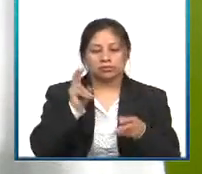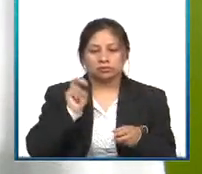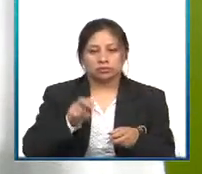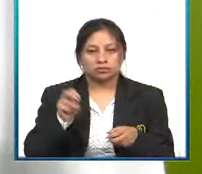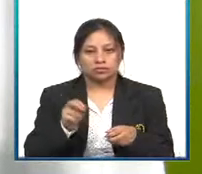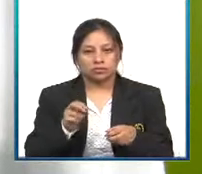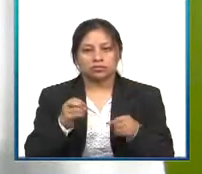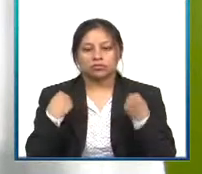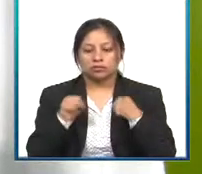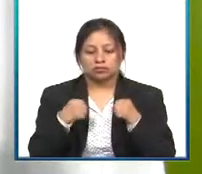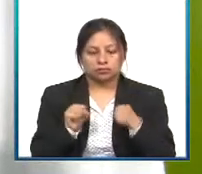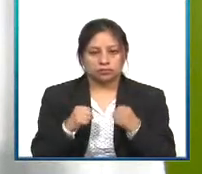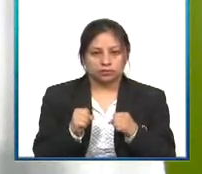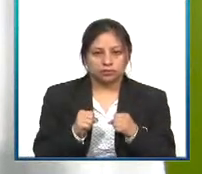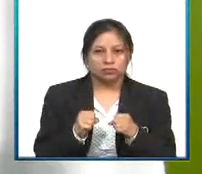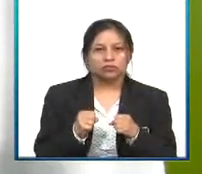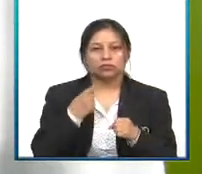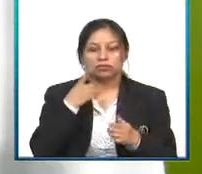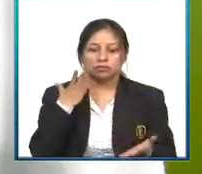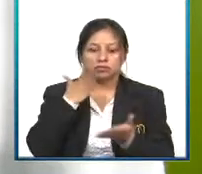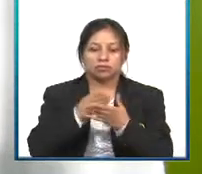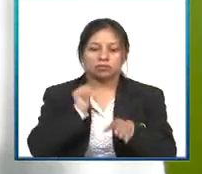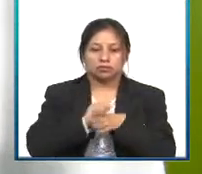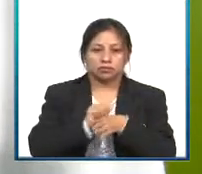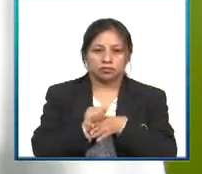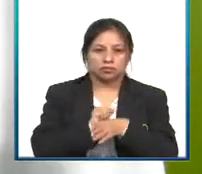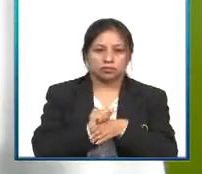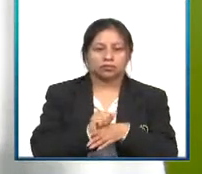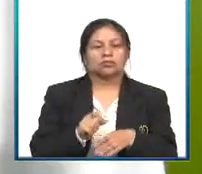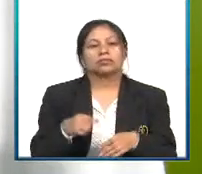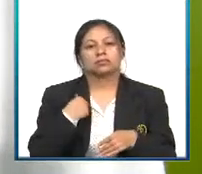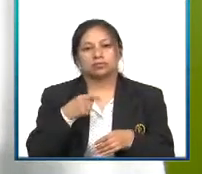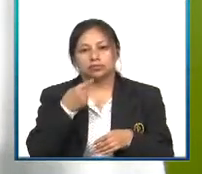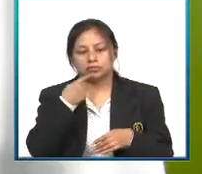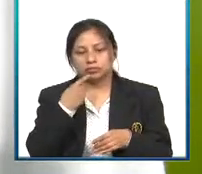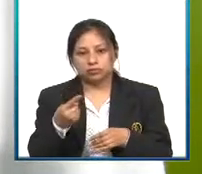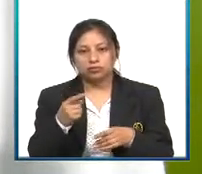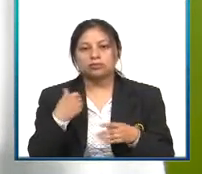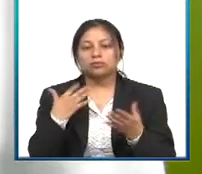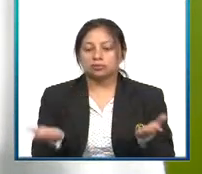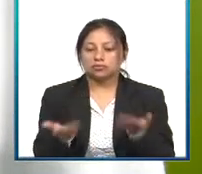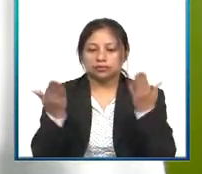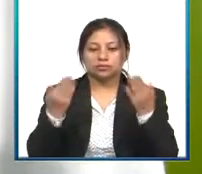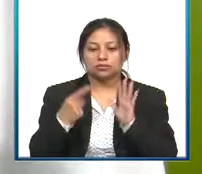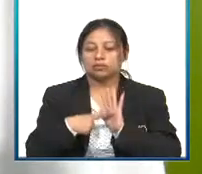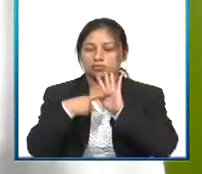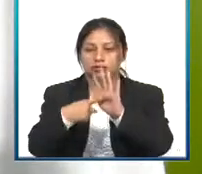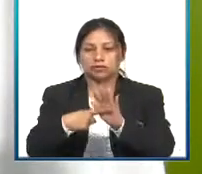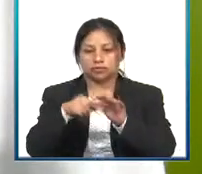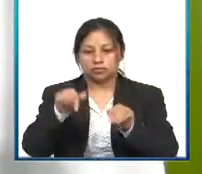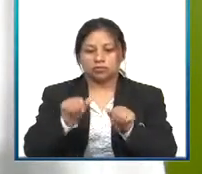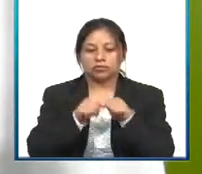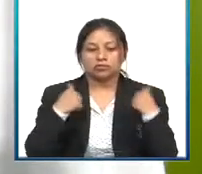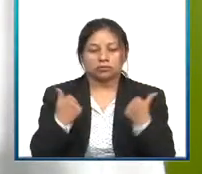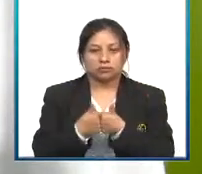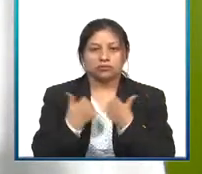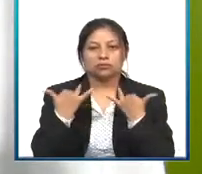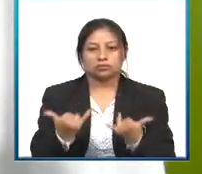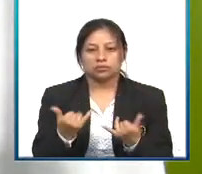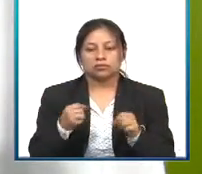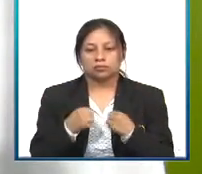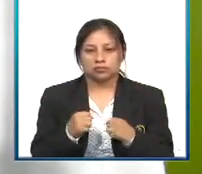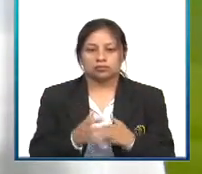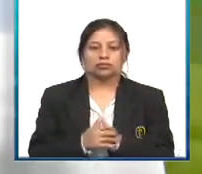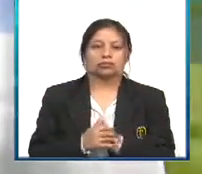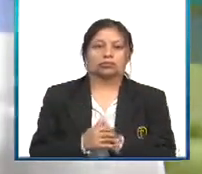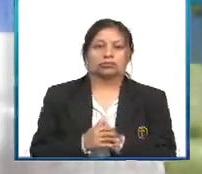para operativizar la ley y llevarla a la práctica, cosa que los productores que tengo el honor de representar en esta asociación ya lo están